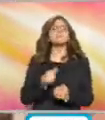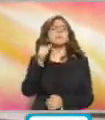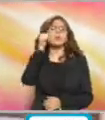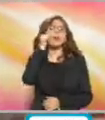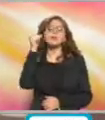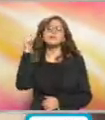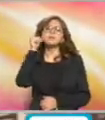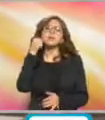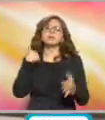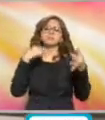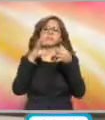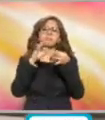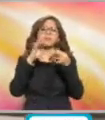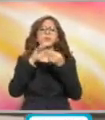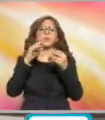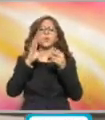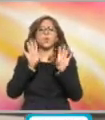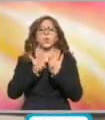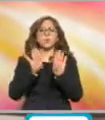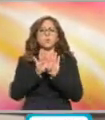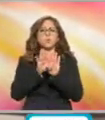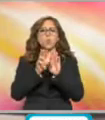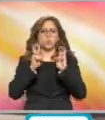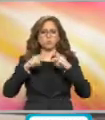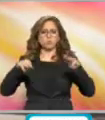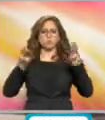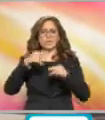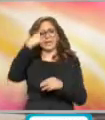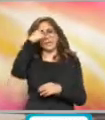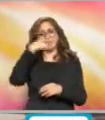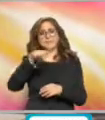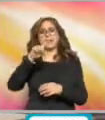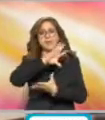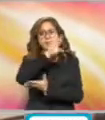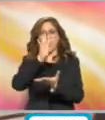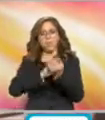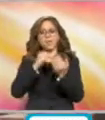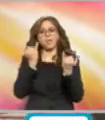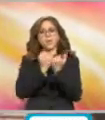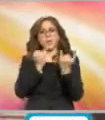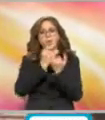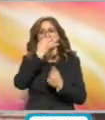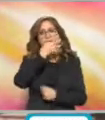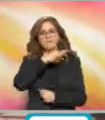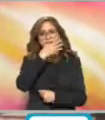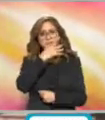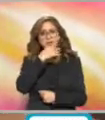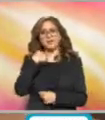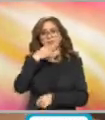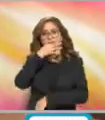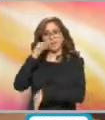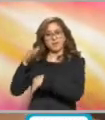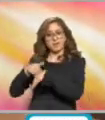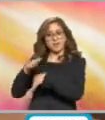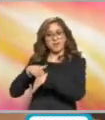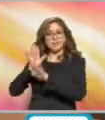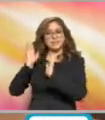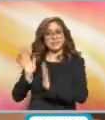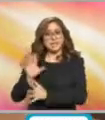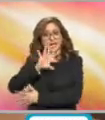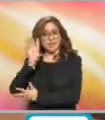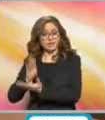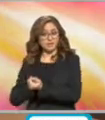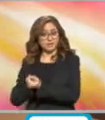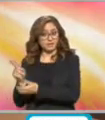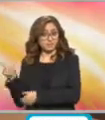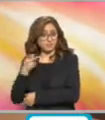que se podía utilizar en las bodas, en las fiestas, y te cuento también que Humberto se va a casar. No, ayer hablamos de la música